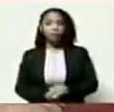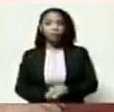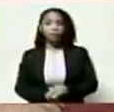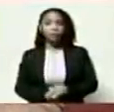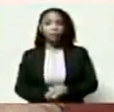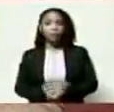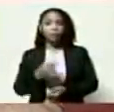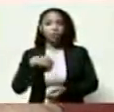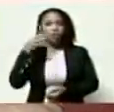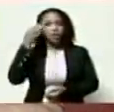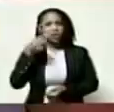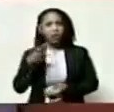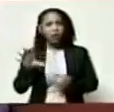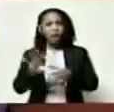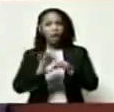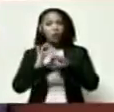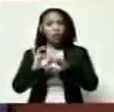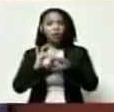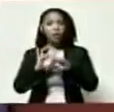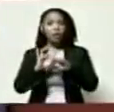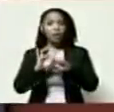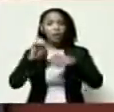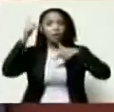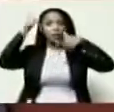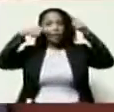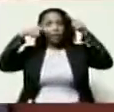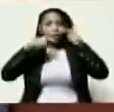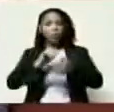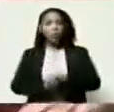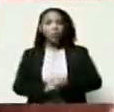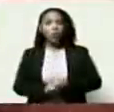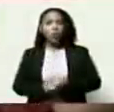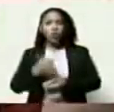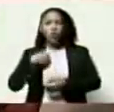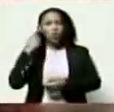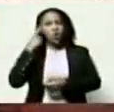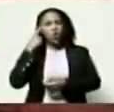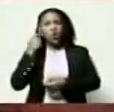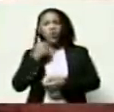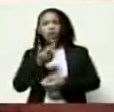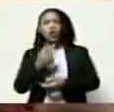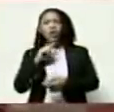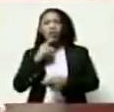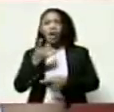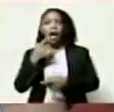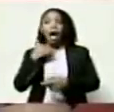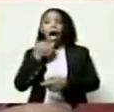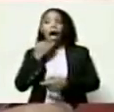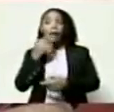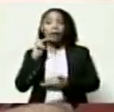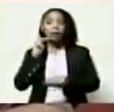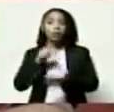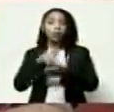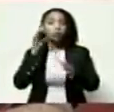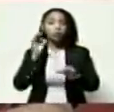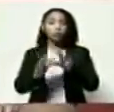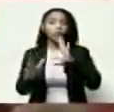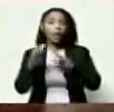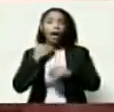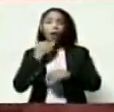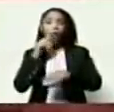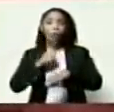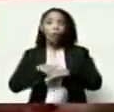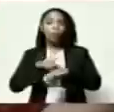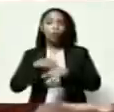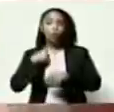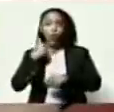yo creo que la unidad en el chavismo... Yo no digo que no va a aparecer alguien más en algún momento por ahí. Y cuando